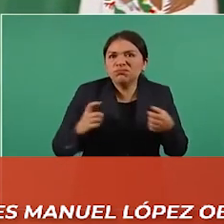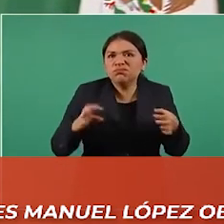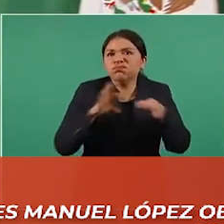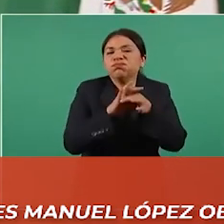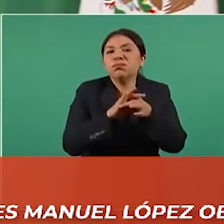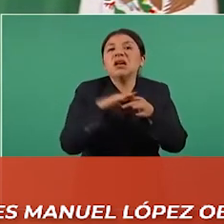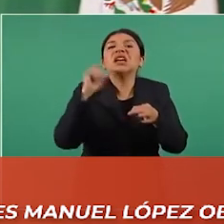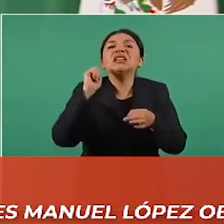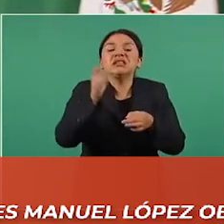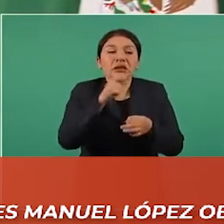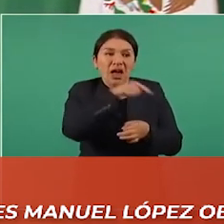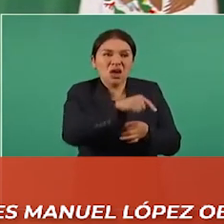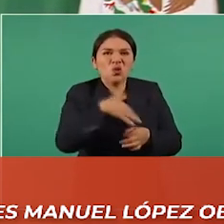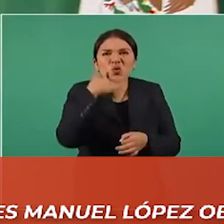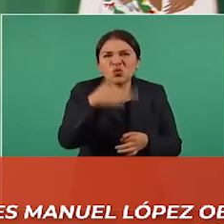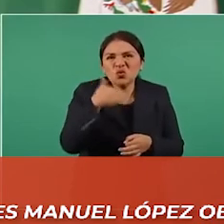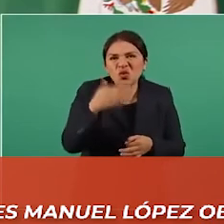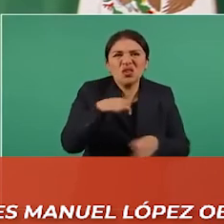delincuentes y autoridades.